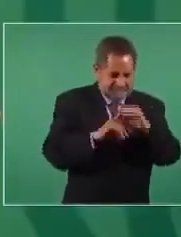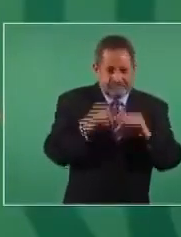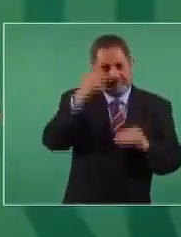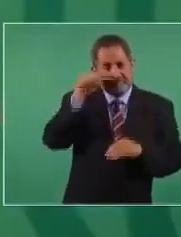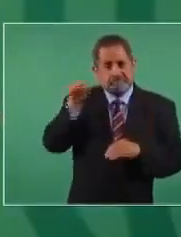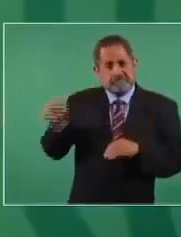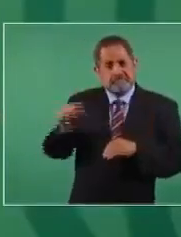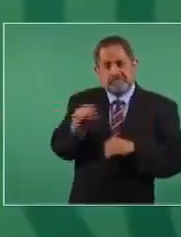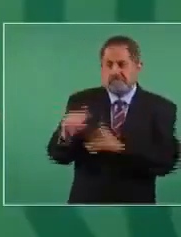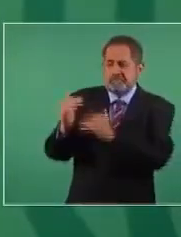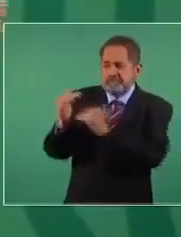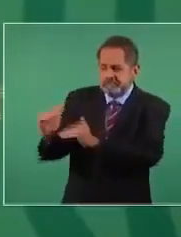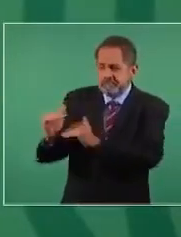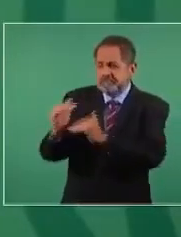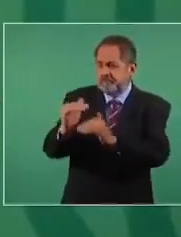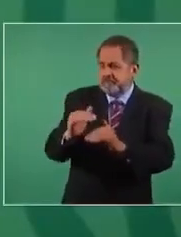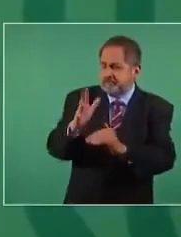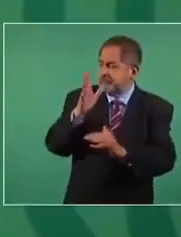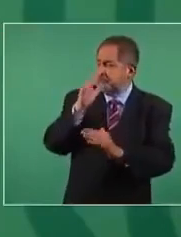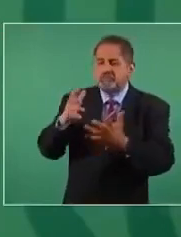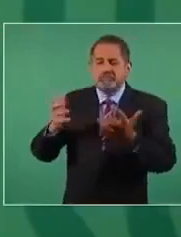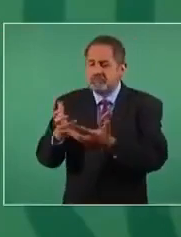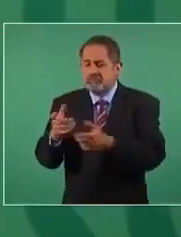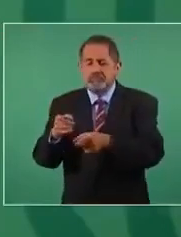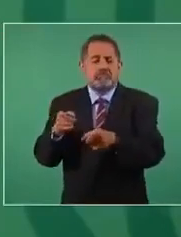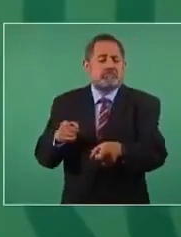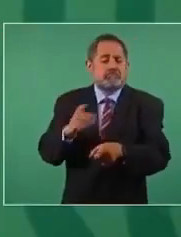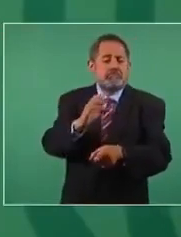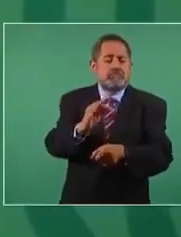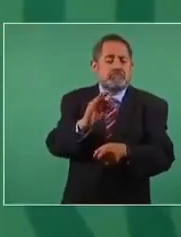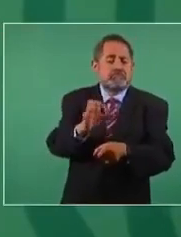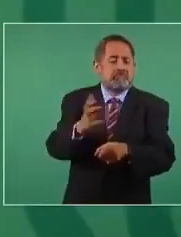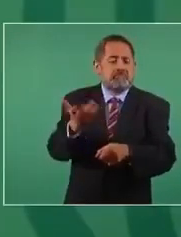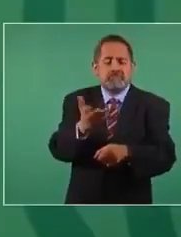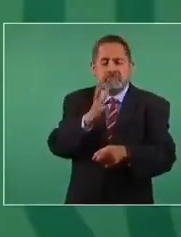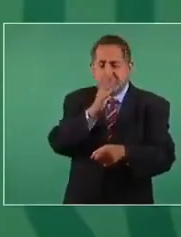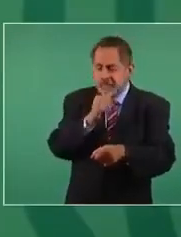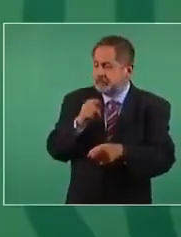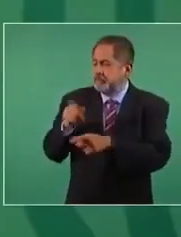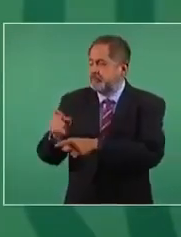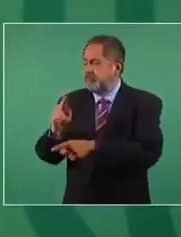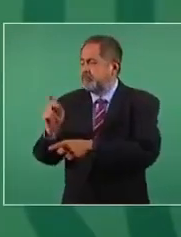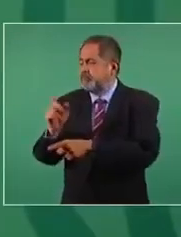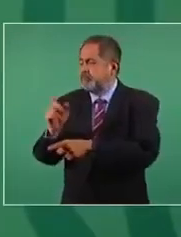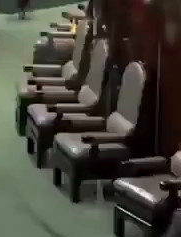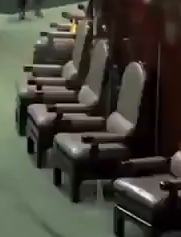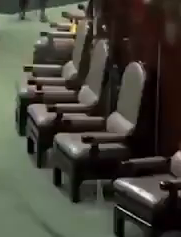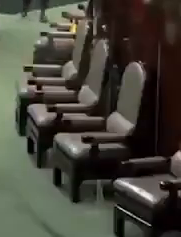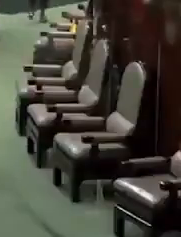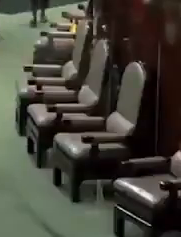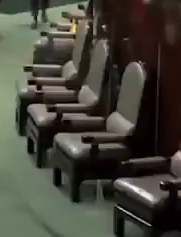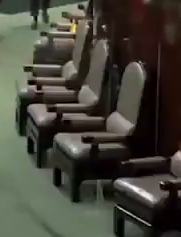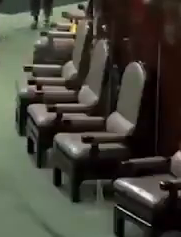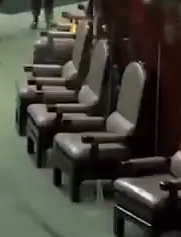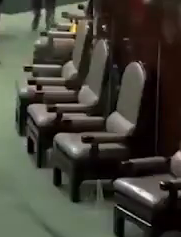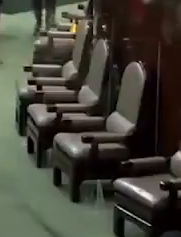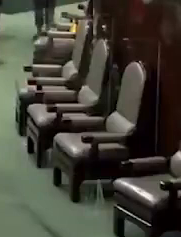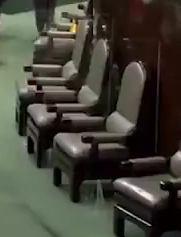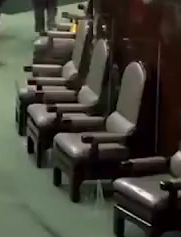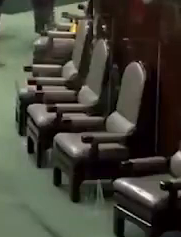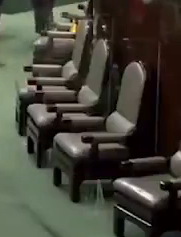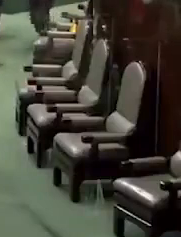confianza. Pero si tú llegas y argumentas sencillamente que quieres correr a tu empleado porque me perdiste la confianza, no